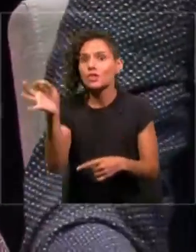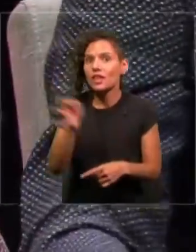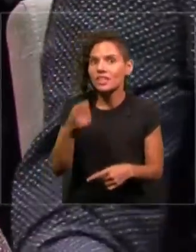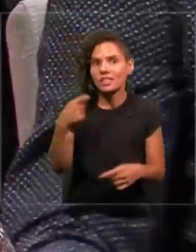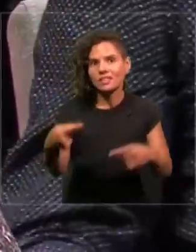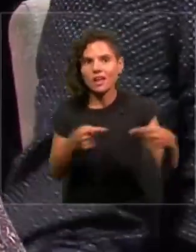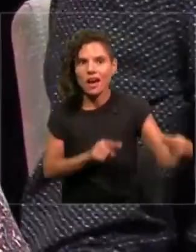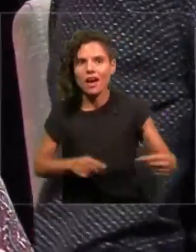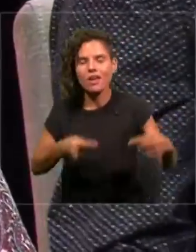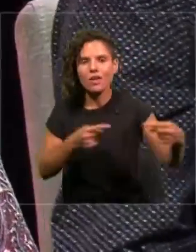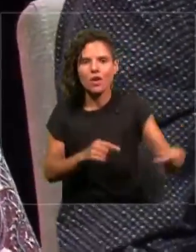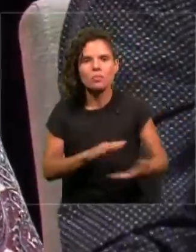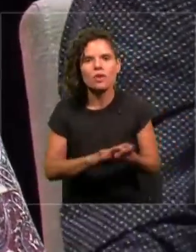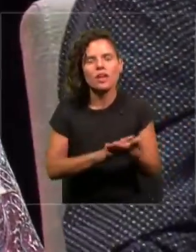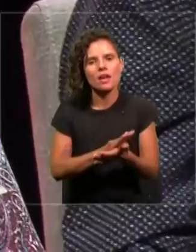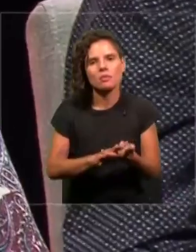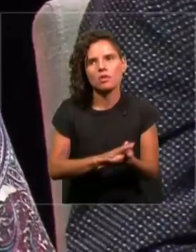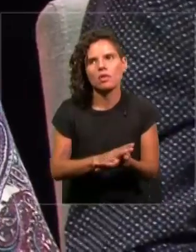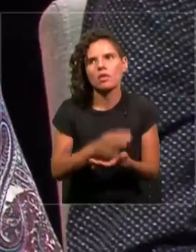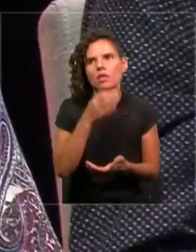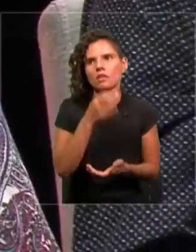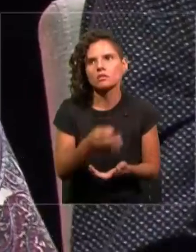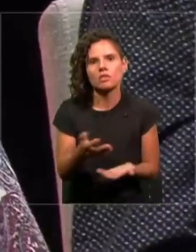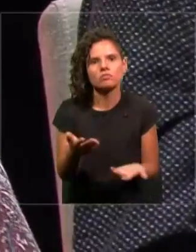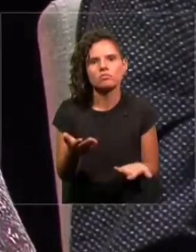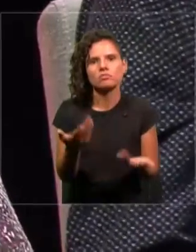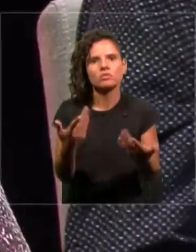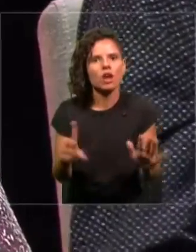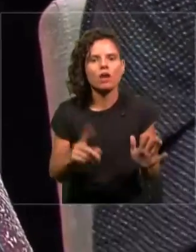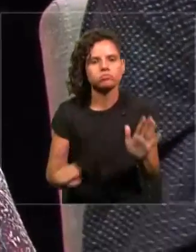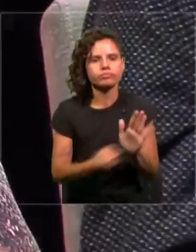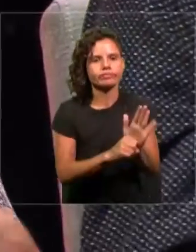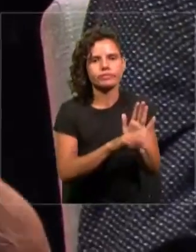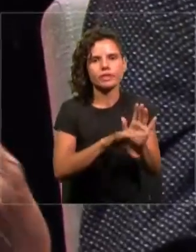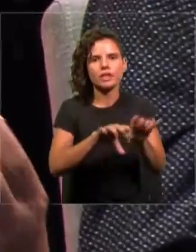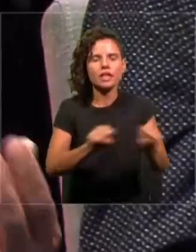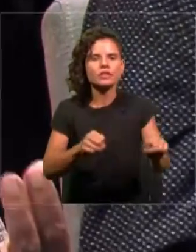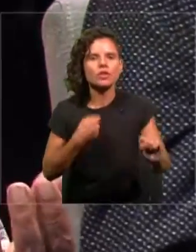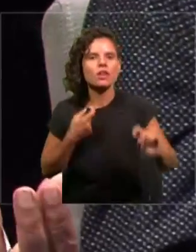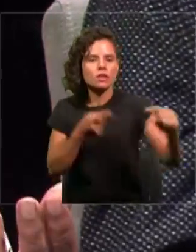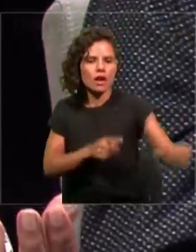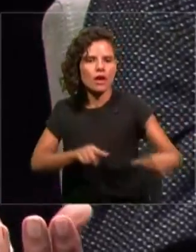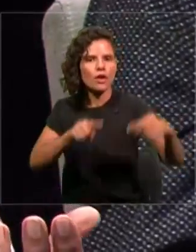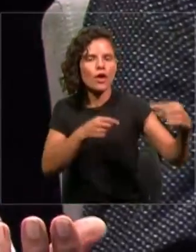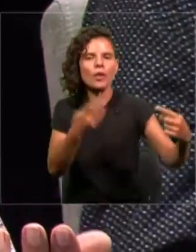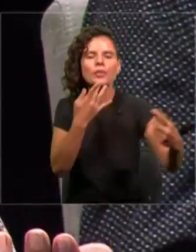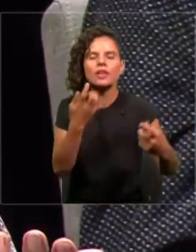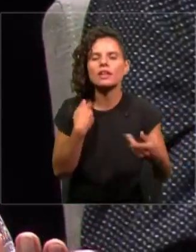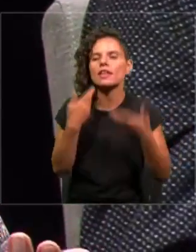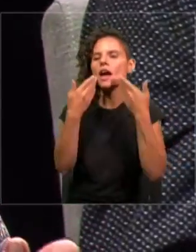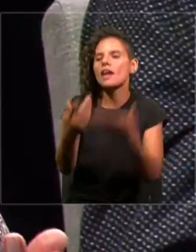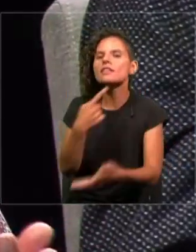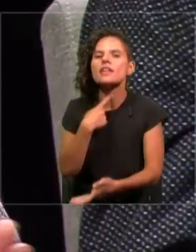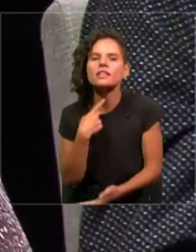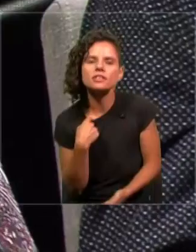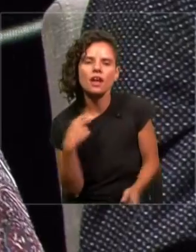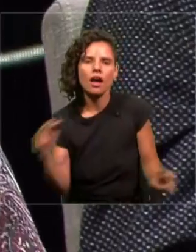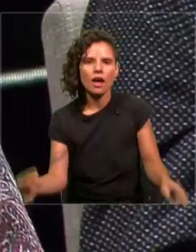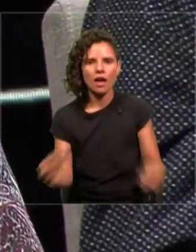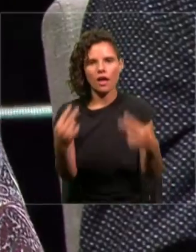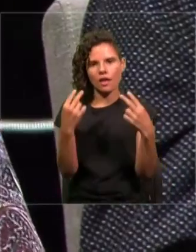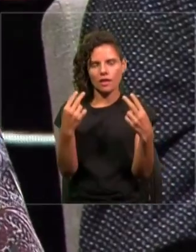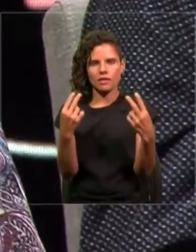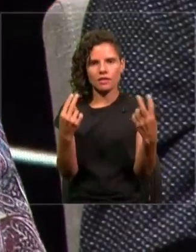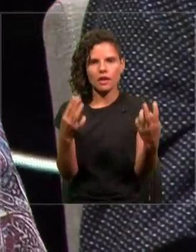el diálogo que tiene la carta marcada. Diálogo porque es performativamente interesante, pero no